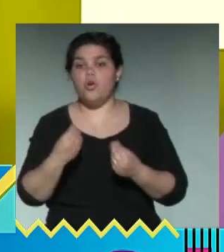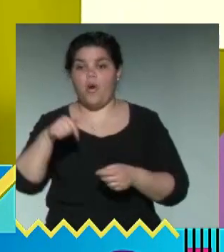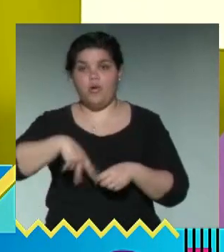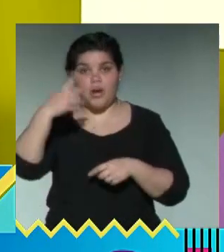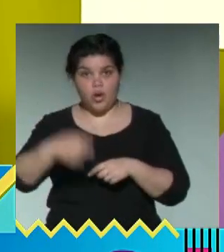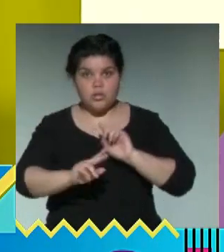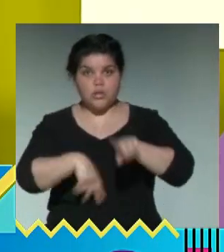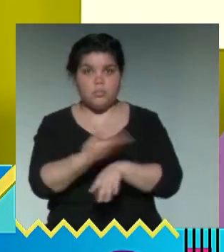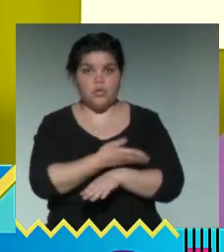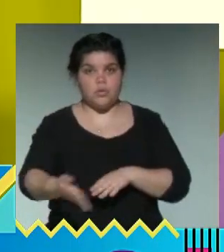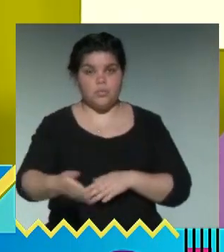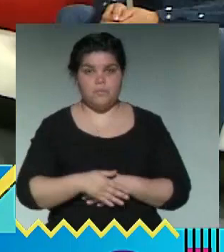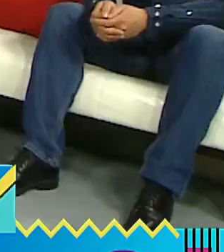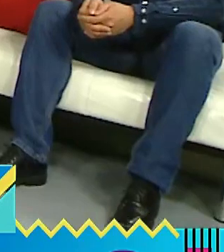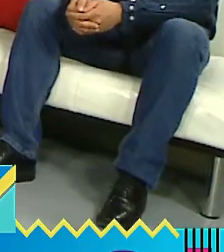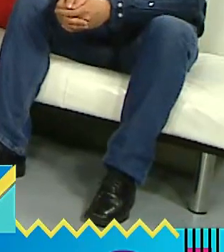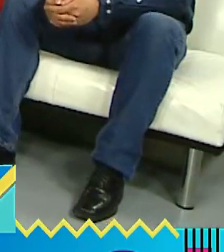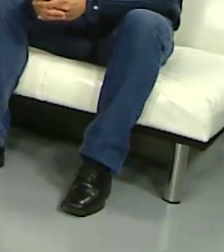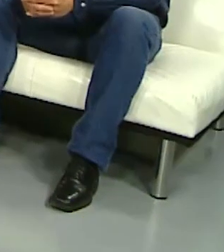enseguida continuamos con más distintos parecidos.